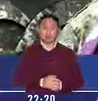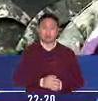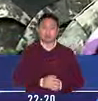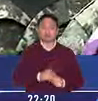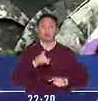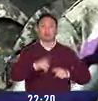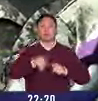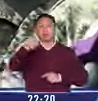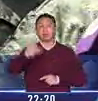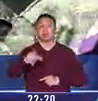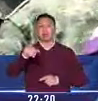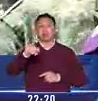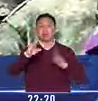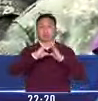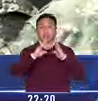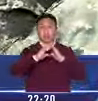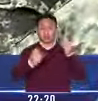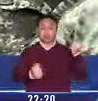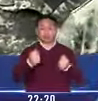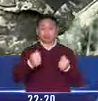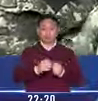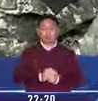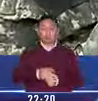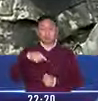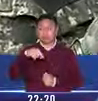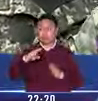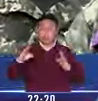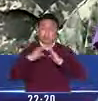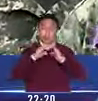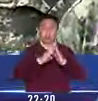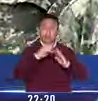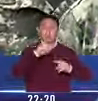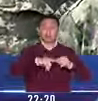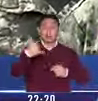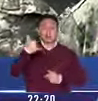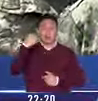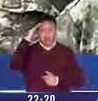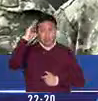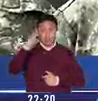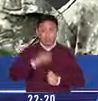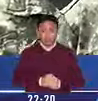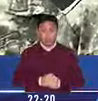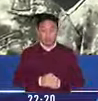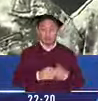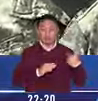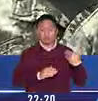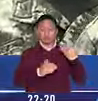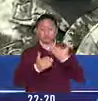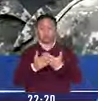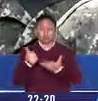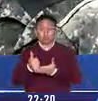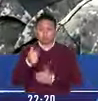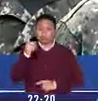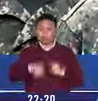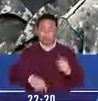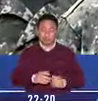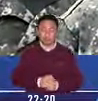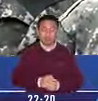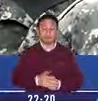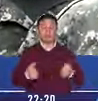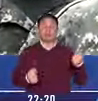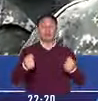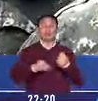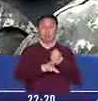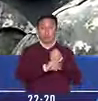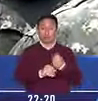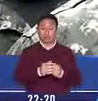que los propietarios de los vehículos o la gente que vive en estos conjuntos se pueda comunicar con la policía y la policía pueda actuar de manera inmediata. Cuando son los vehículos robados